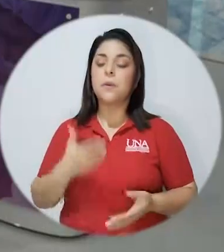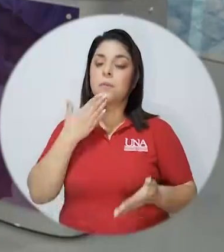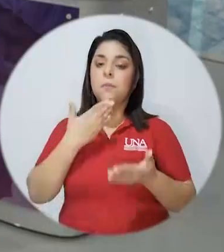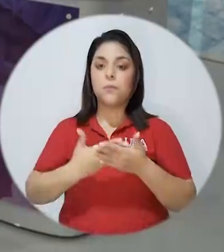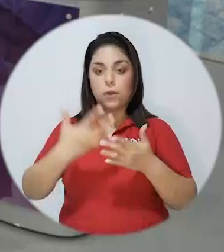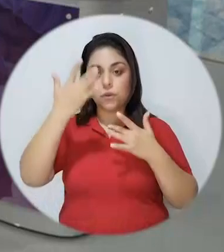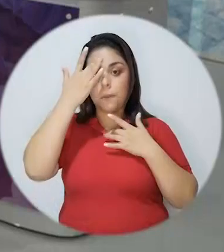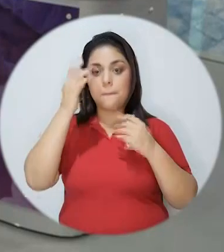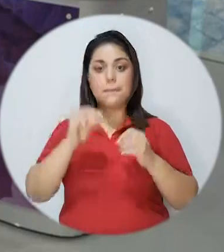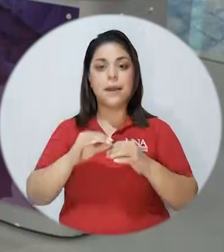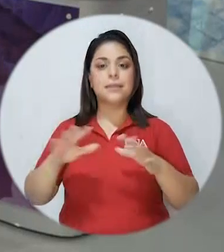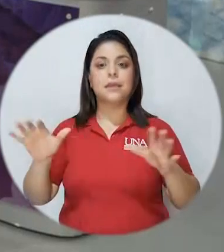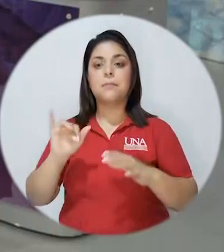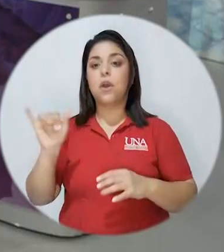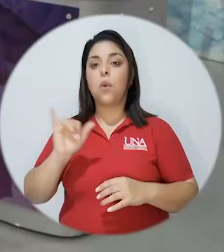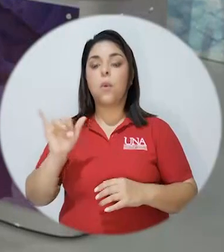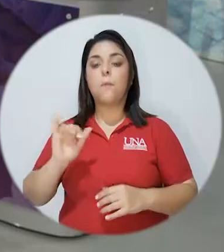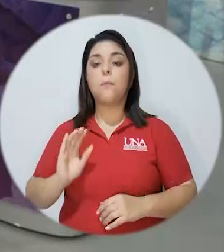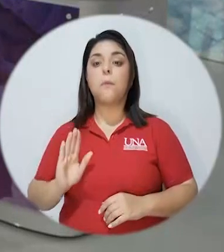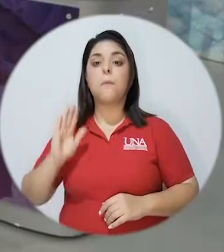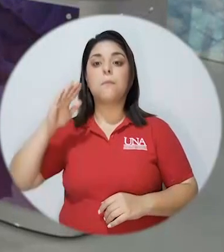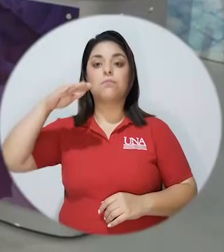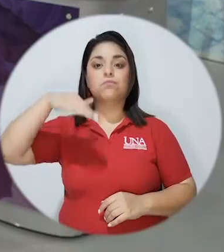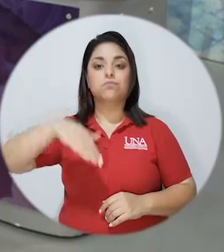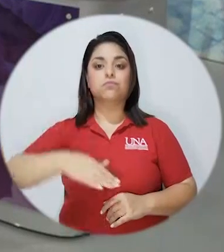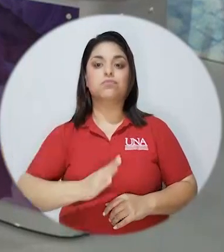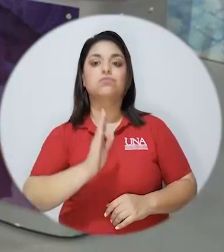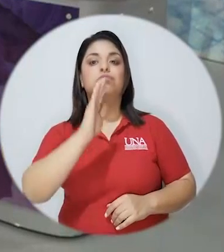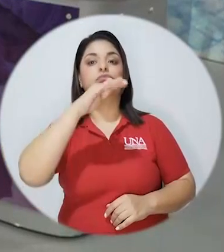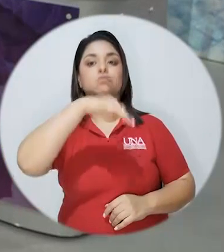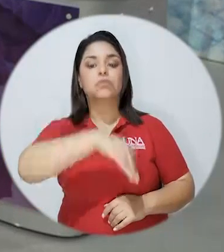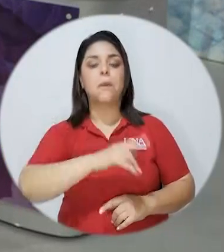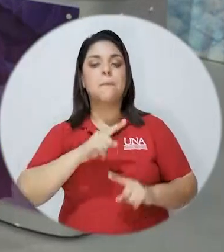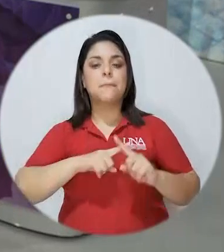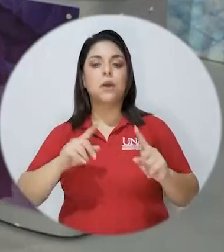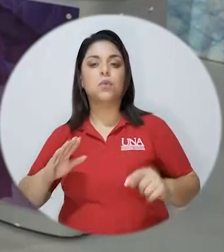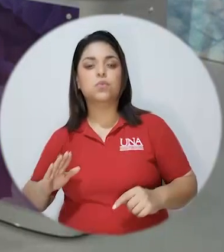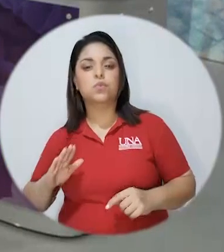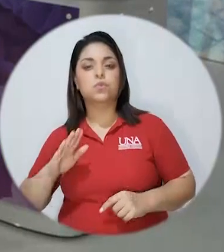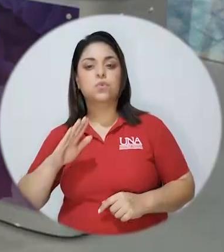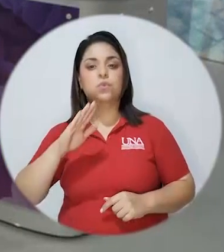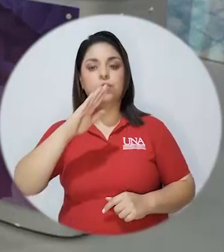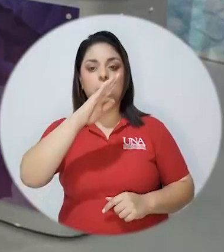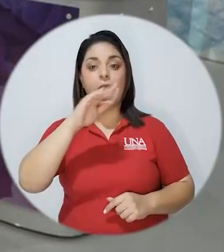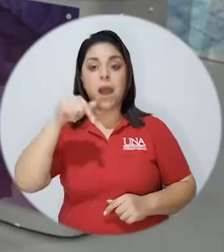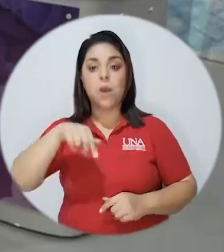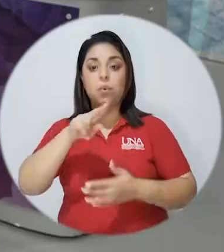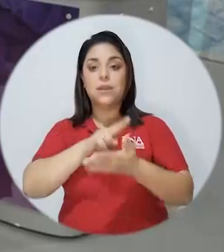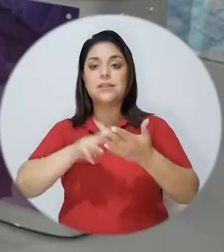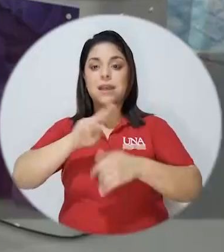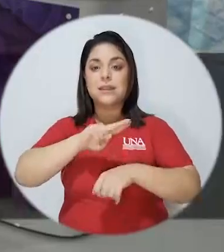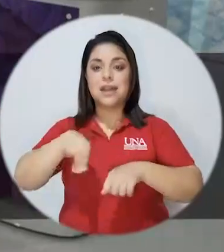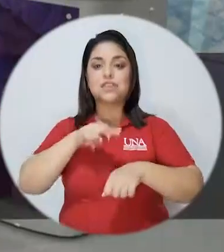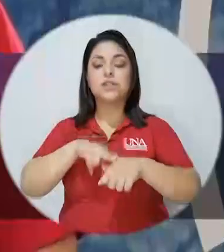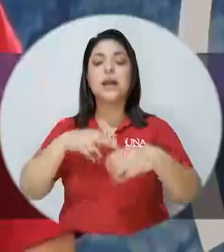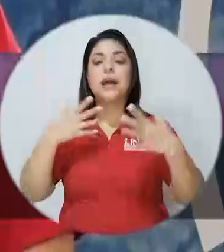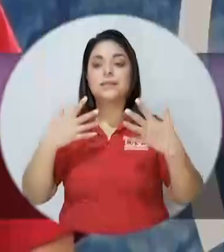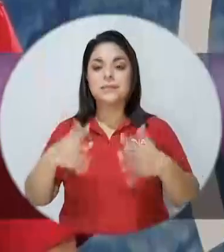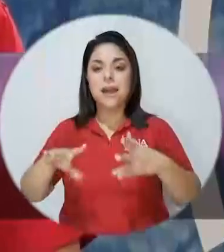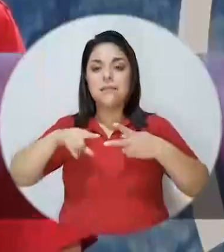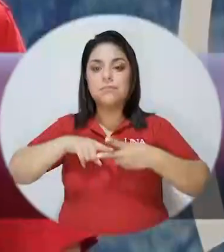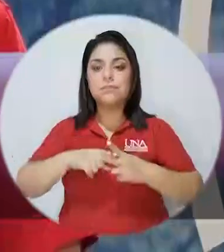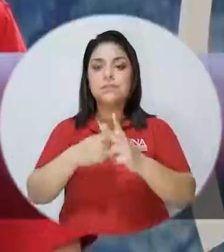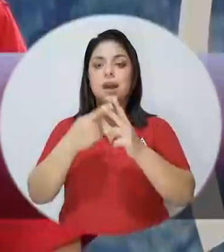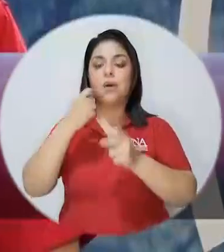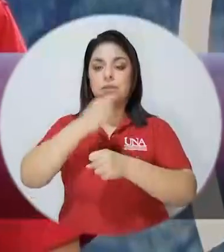pandemia nos agarró como una montaña rusa. O sea, de su vida. Fue así. O sea, la universidad venía trabajando el teletrabajo como